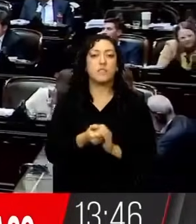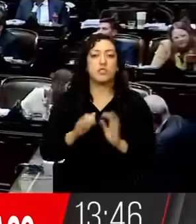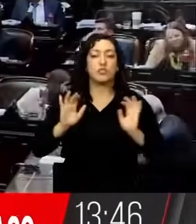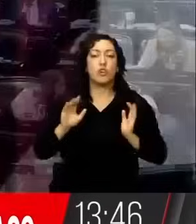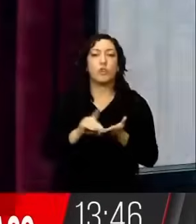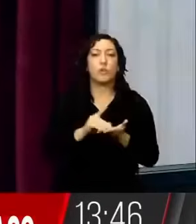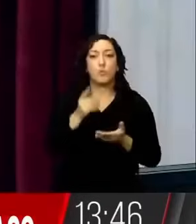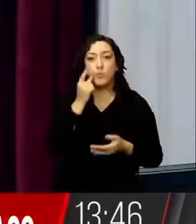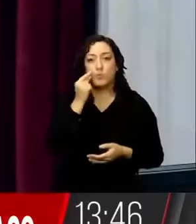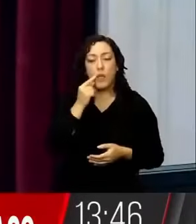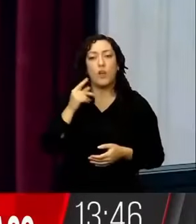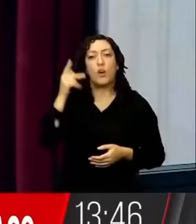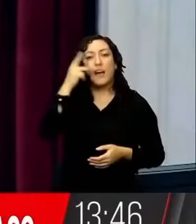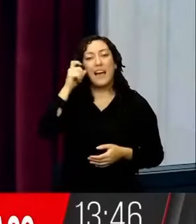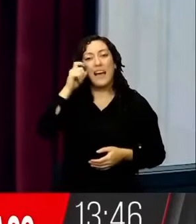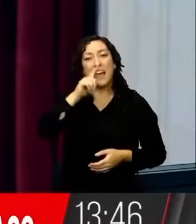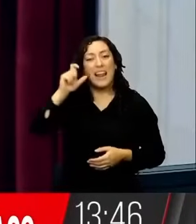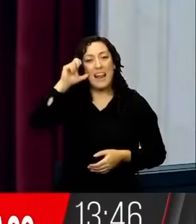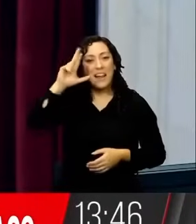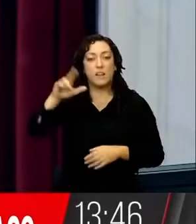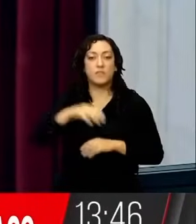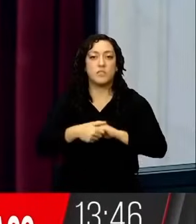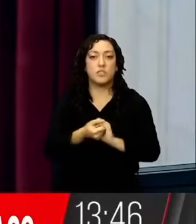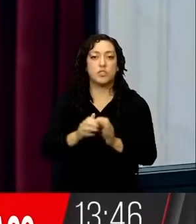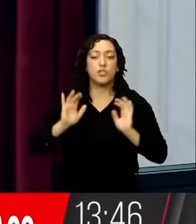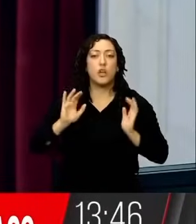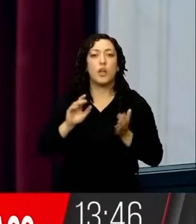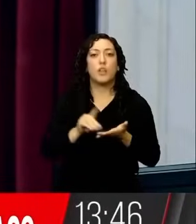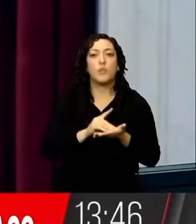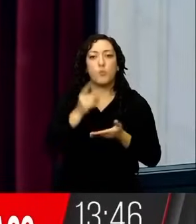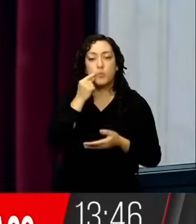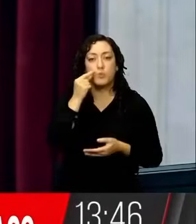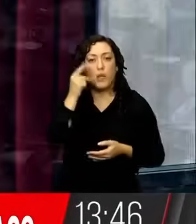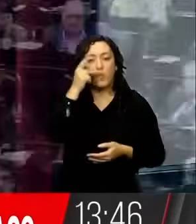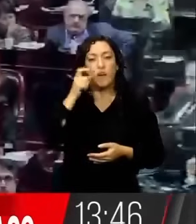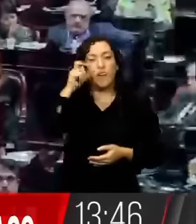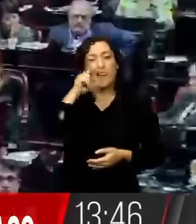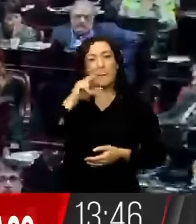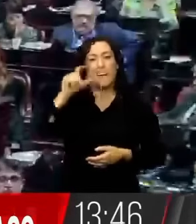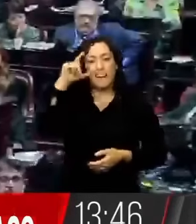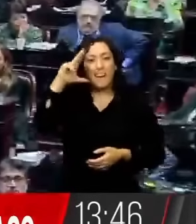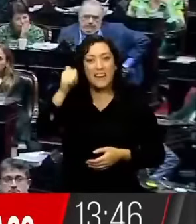Abstención. Diputado Carlos Heller. Abstención. Diputado José Herrera.